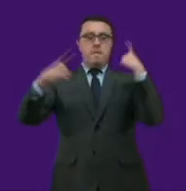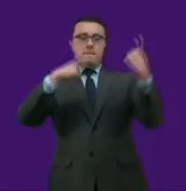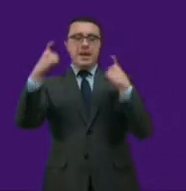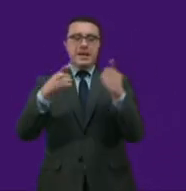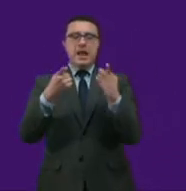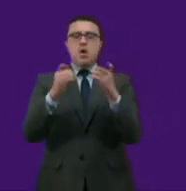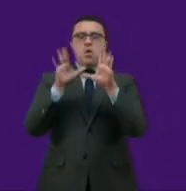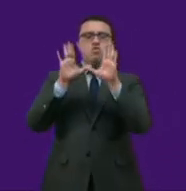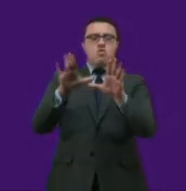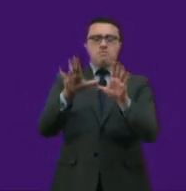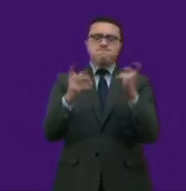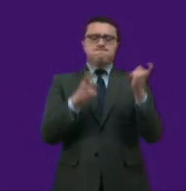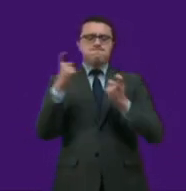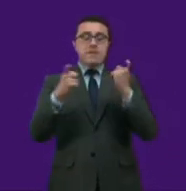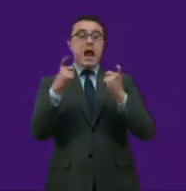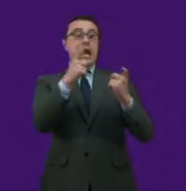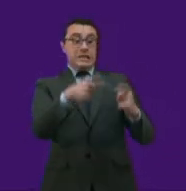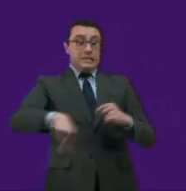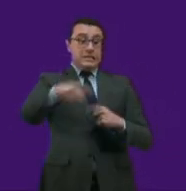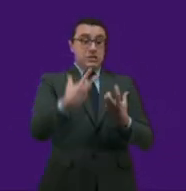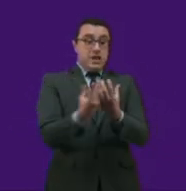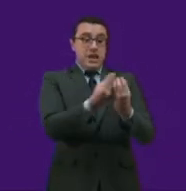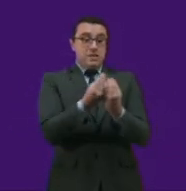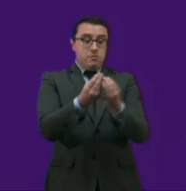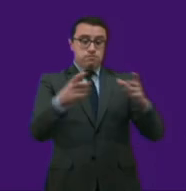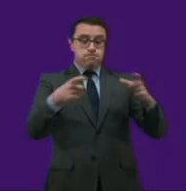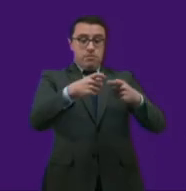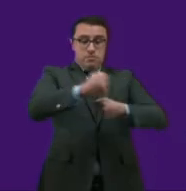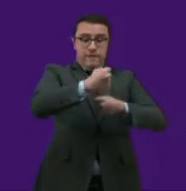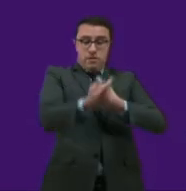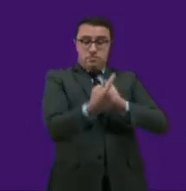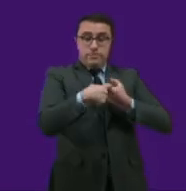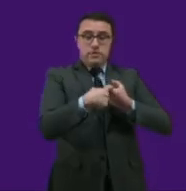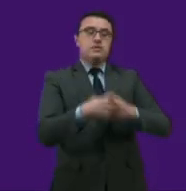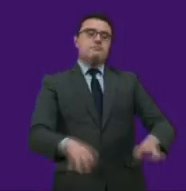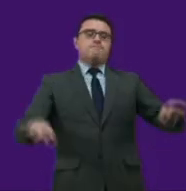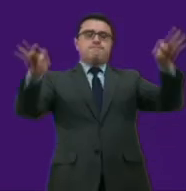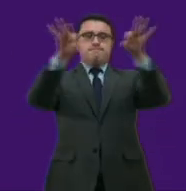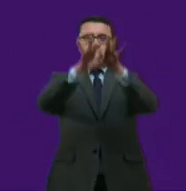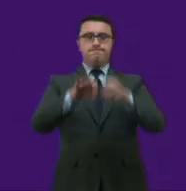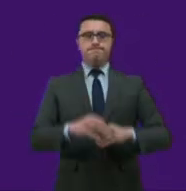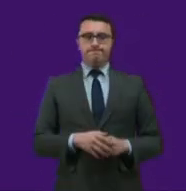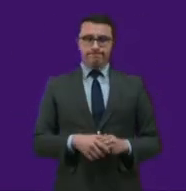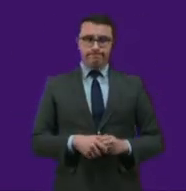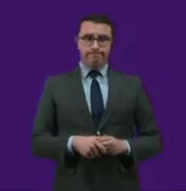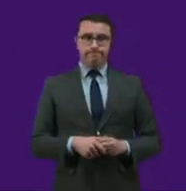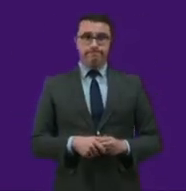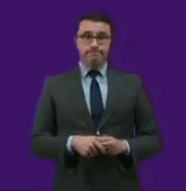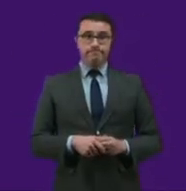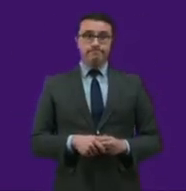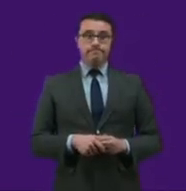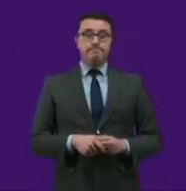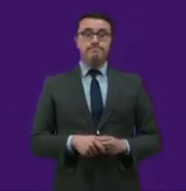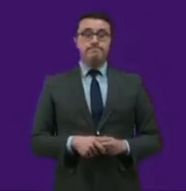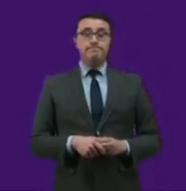cliente. Creo que si uno logra combinar entonces esa influencia hacia afuera en el ecosistema para que exista